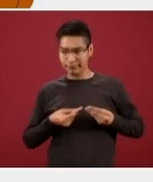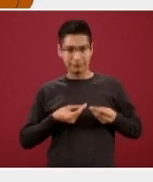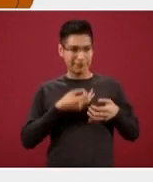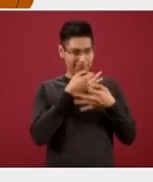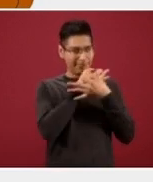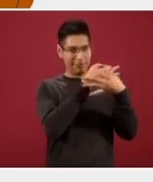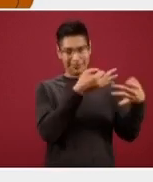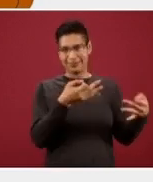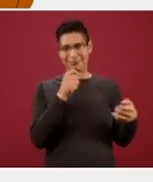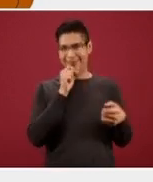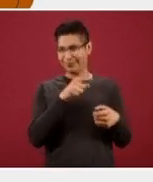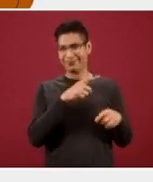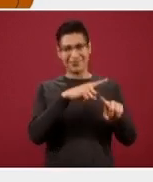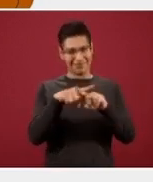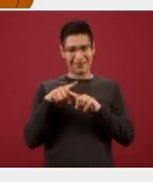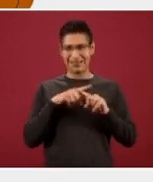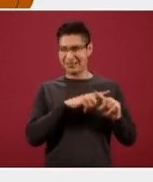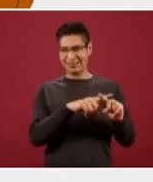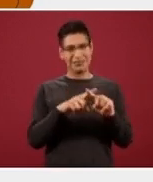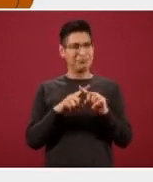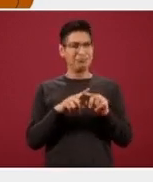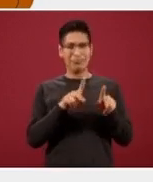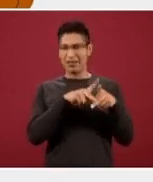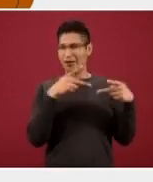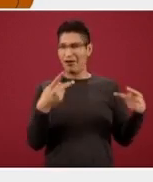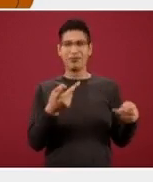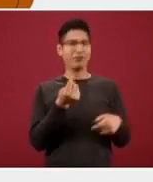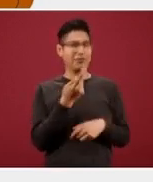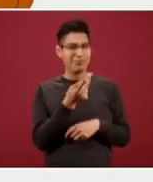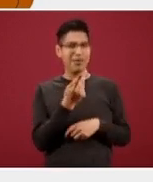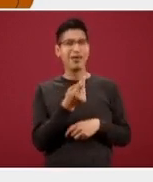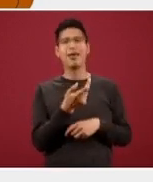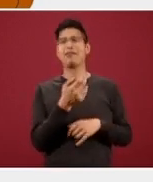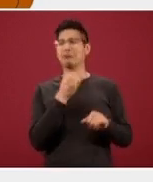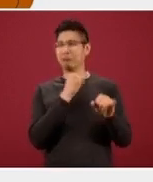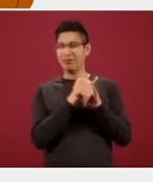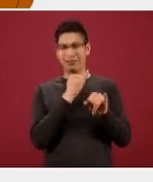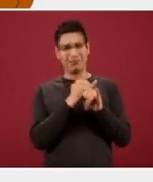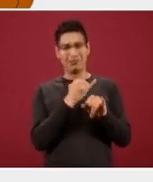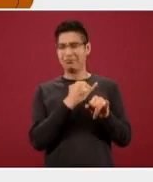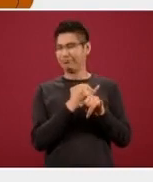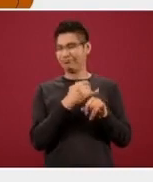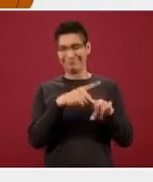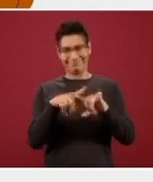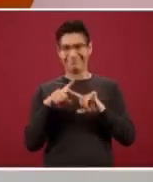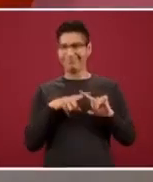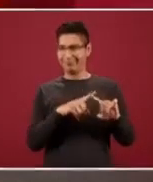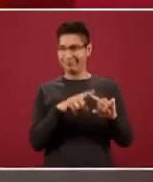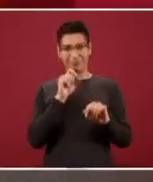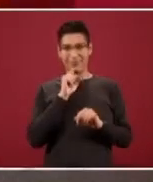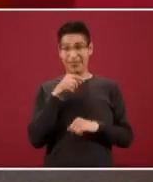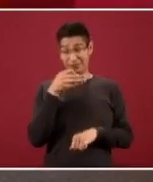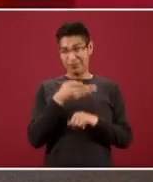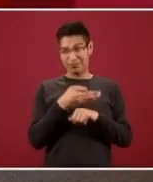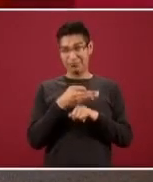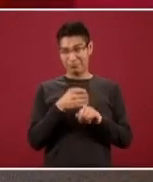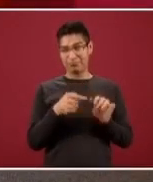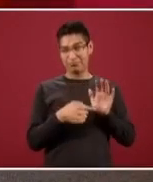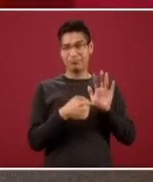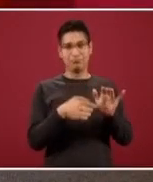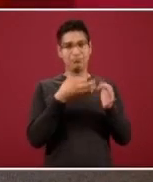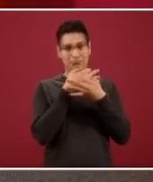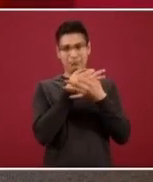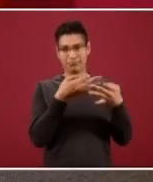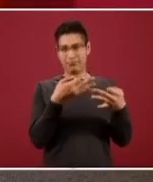posible a través de los diferentes medios y en estas conferencias de prensa de forma diaria. ¿Me pasan la siguiente, por favor?